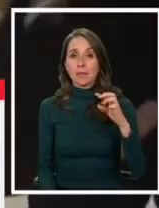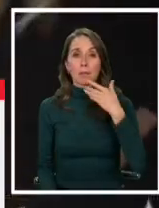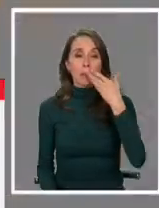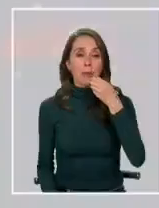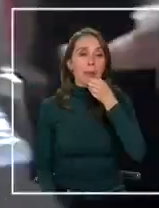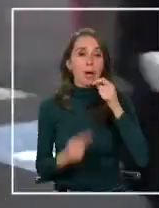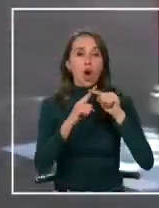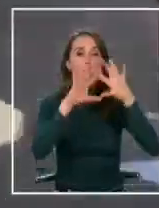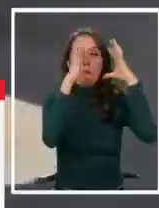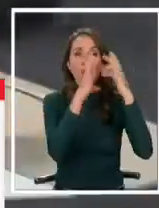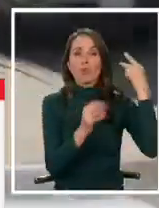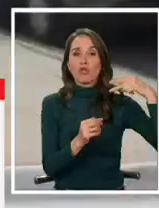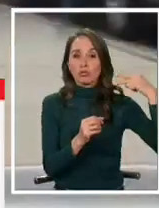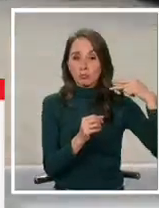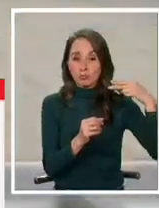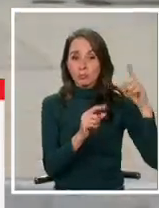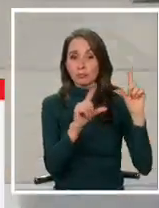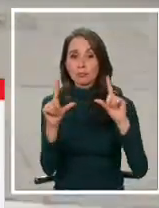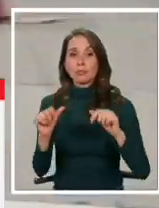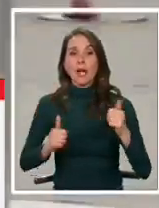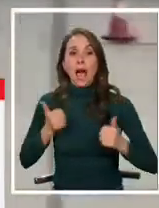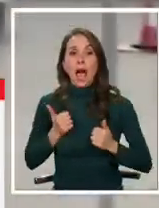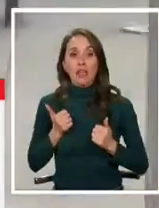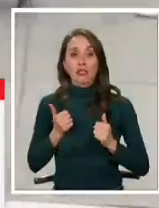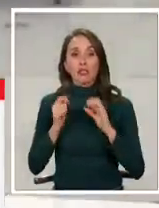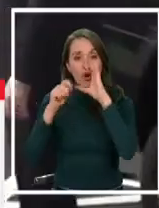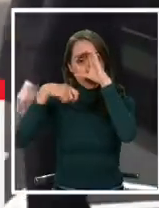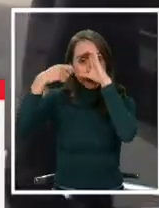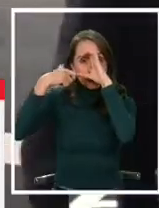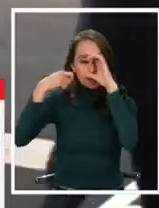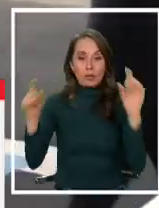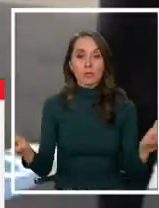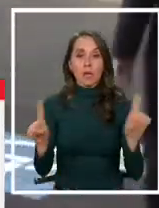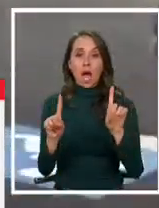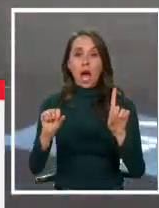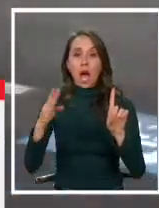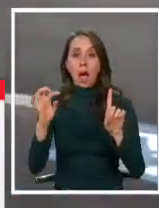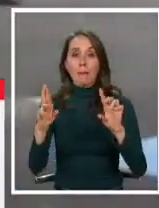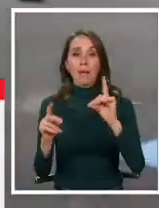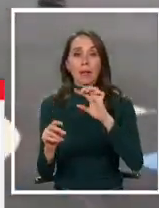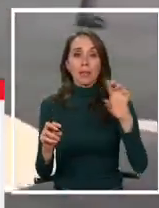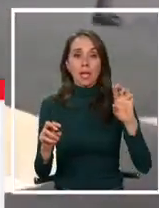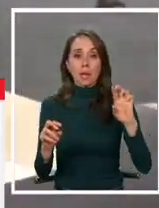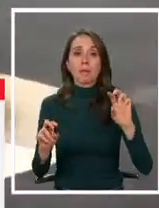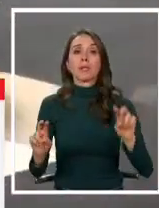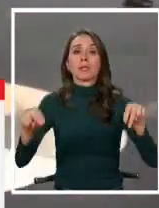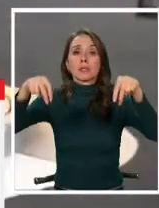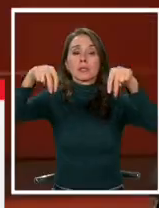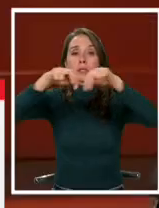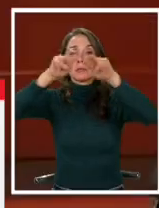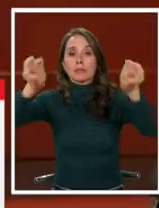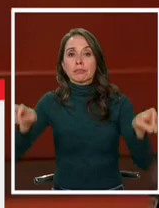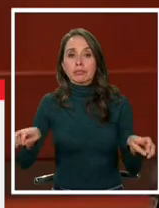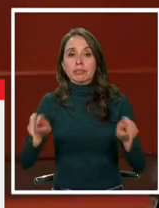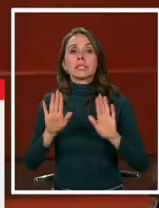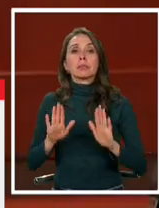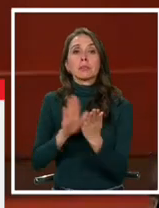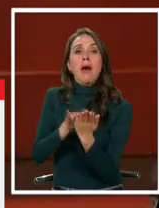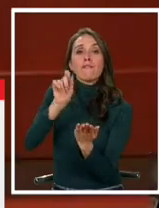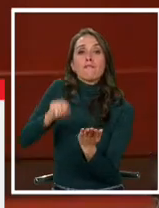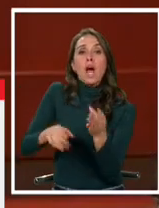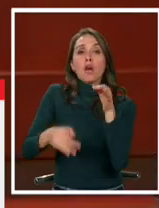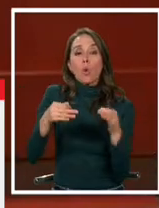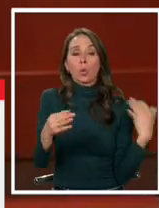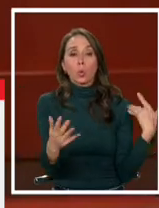joh hoy finalmente las estrellas de Hollywood Amber y Johny se bajaron del estrado Para esperar un veredicto tras un